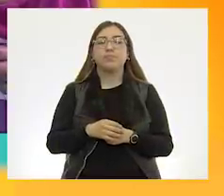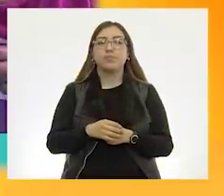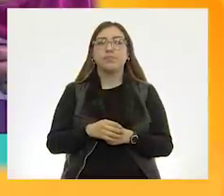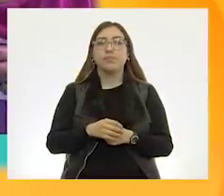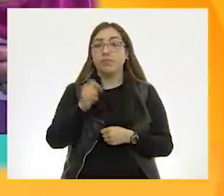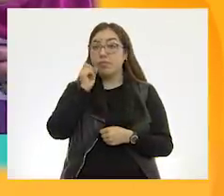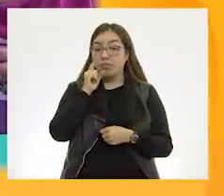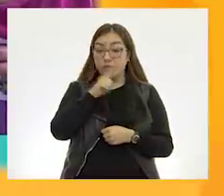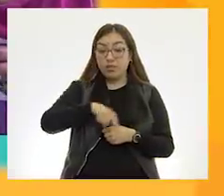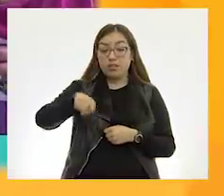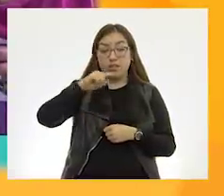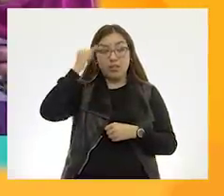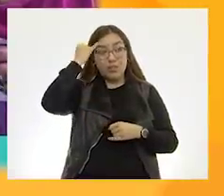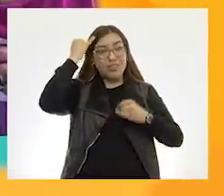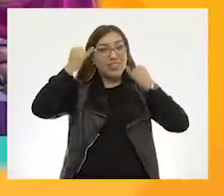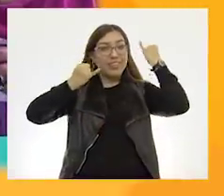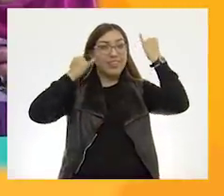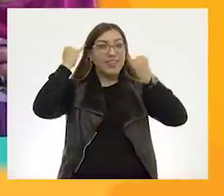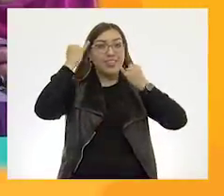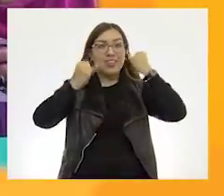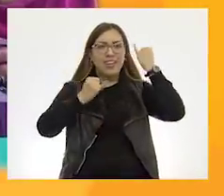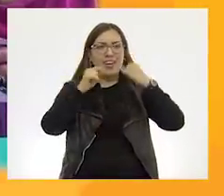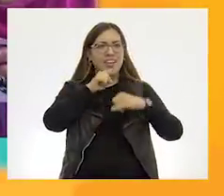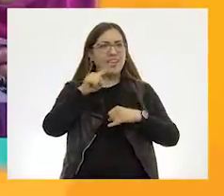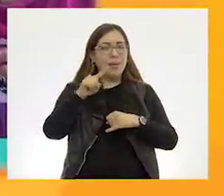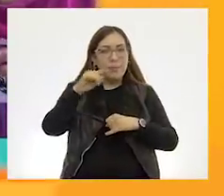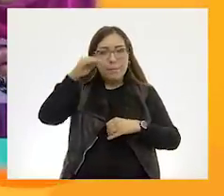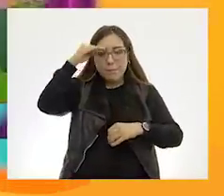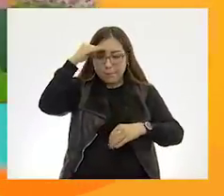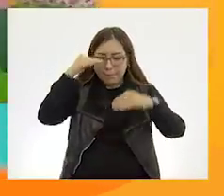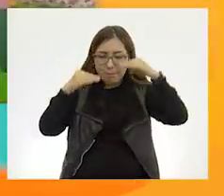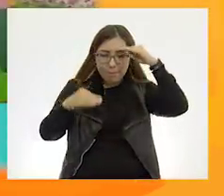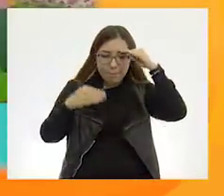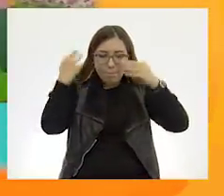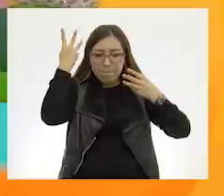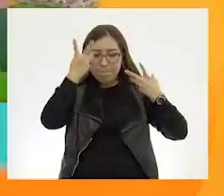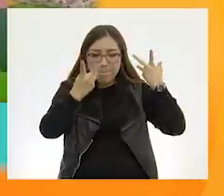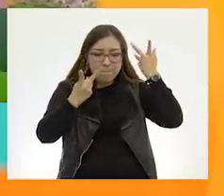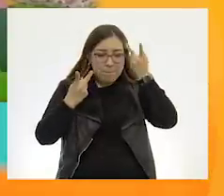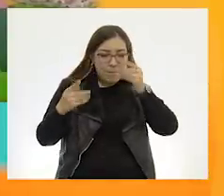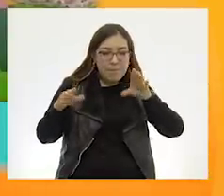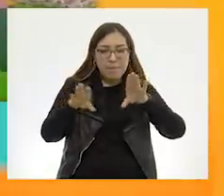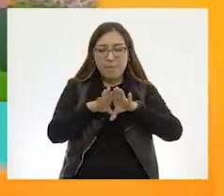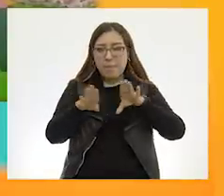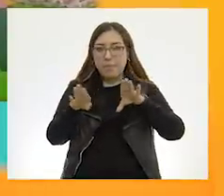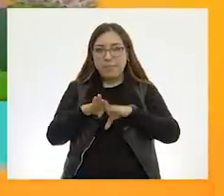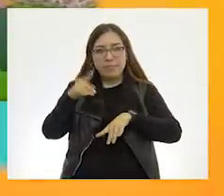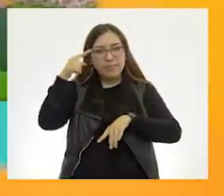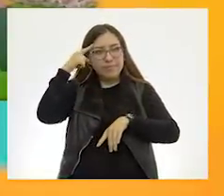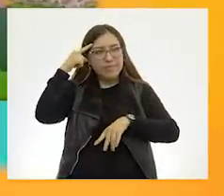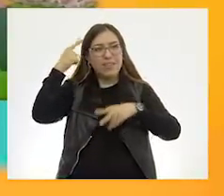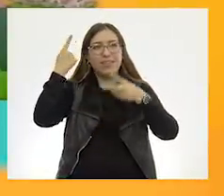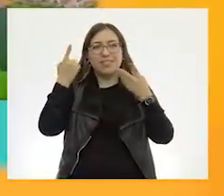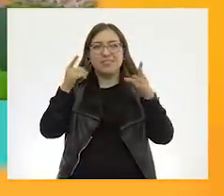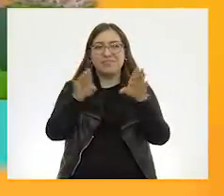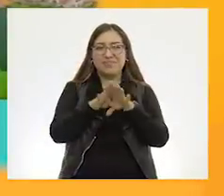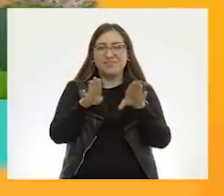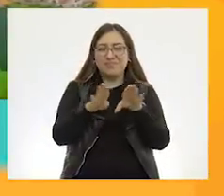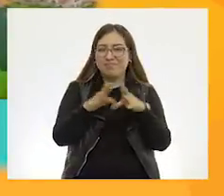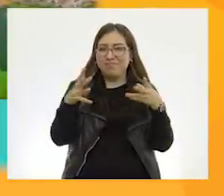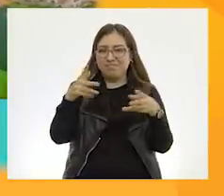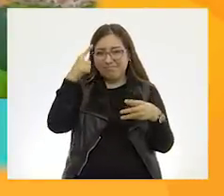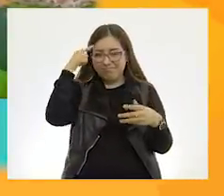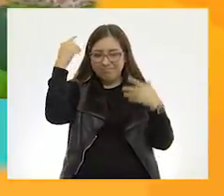ser imaginativo y creativo, permite analizar, inducir y deducir, siendo estas operaciones mentales los instrumentos